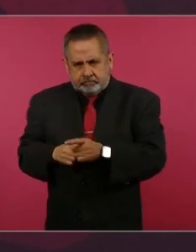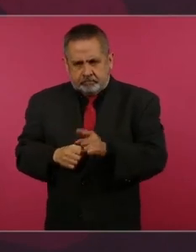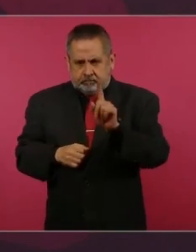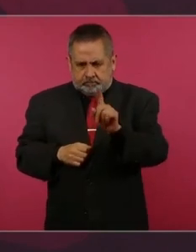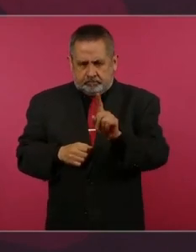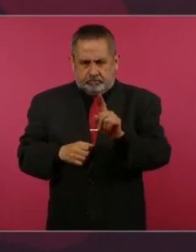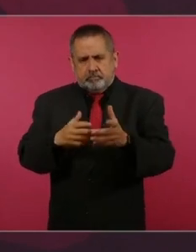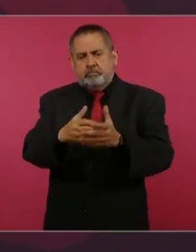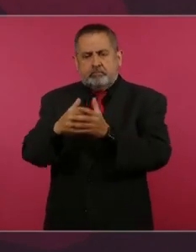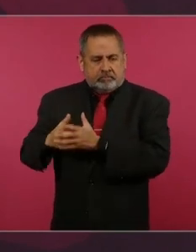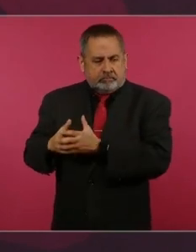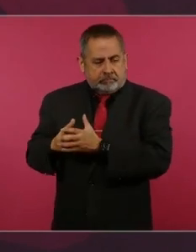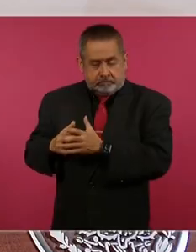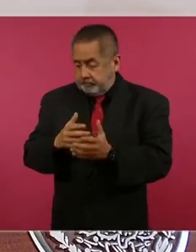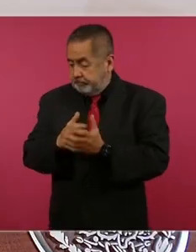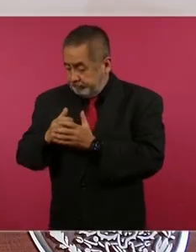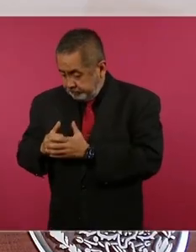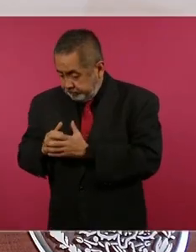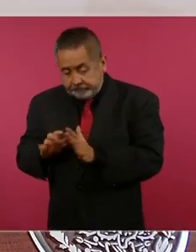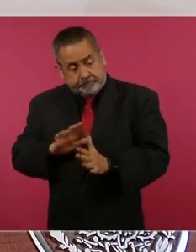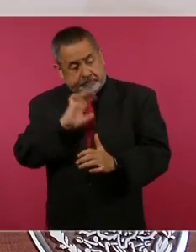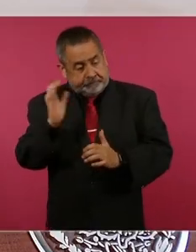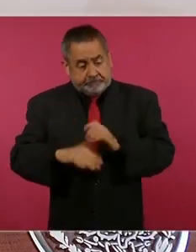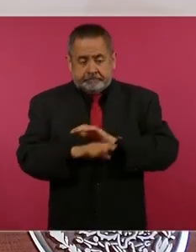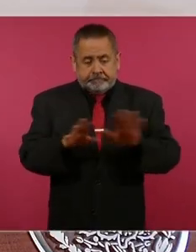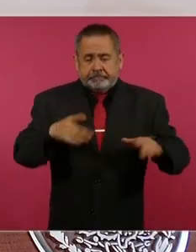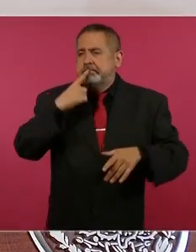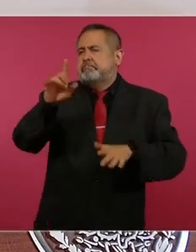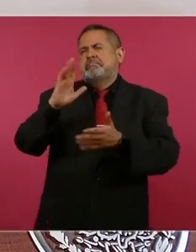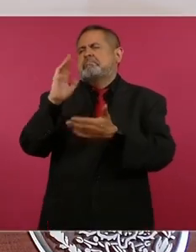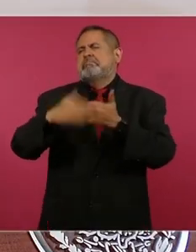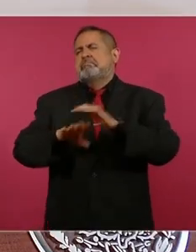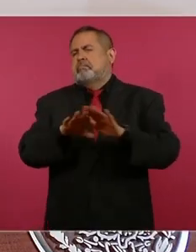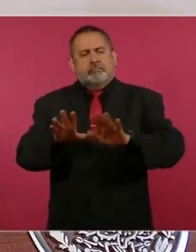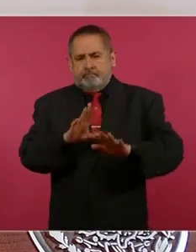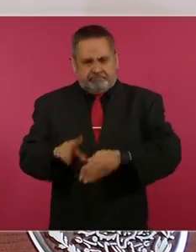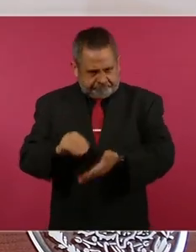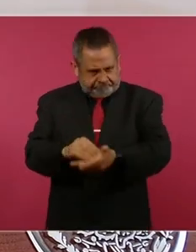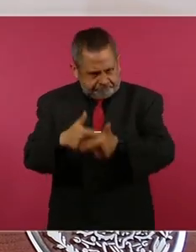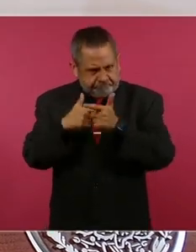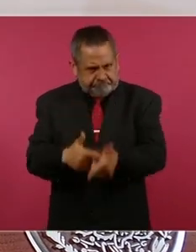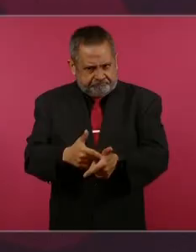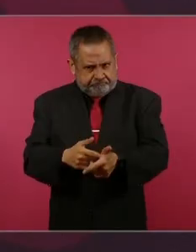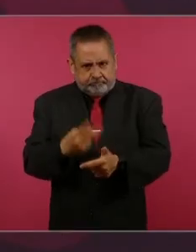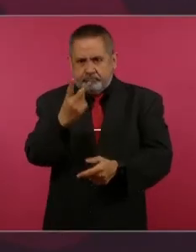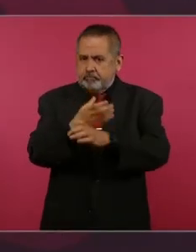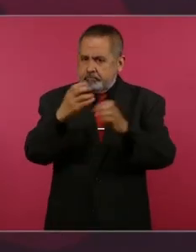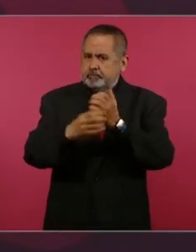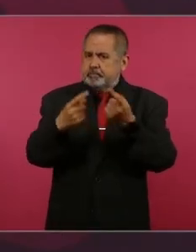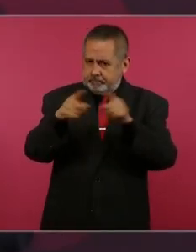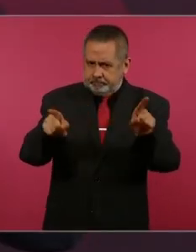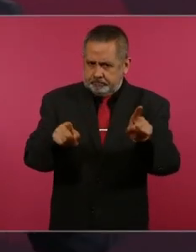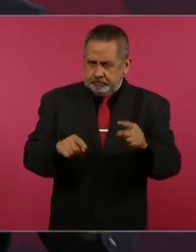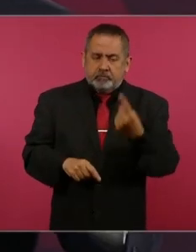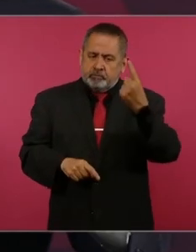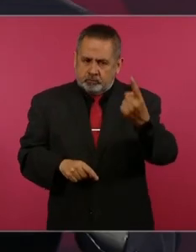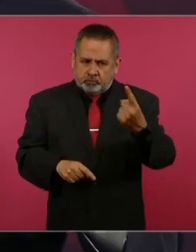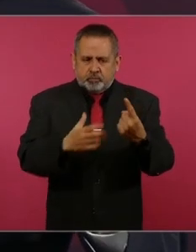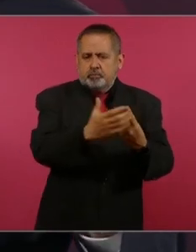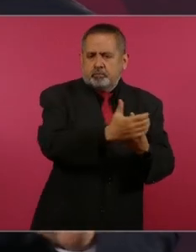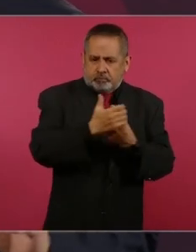eso no va a detener nuestra denuncia. Claro. O sea, son, por supuesto,